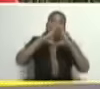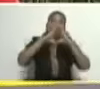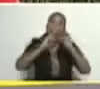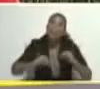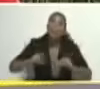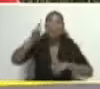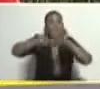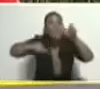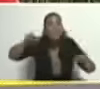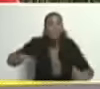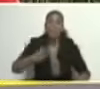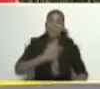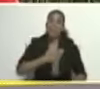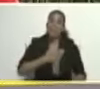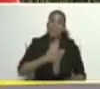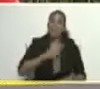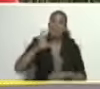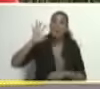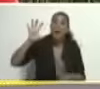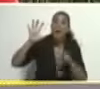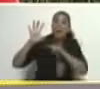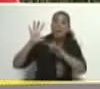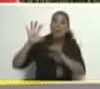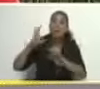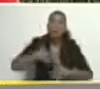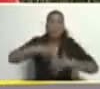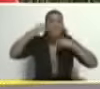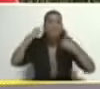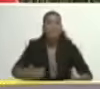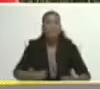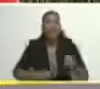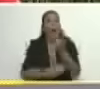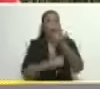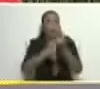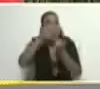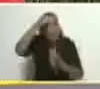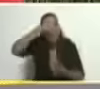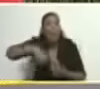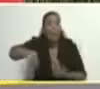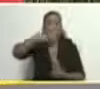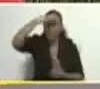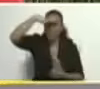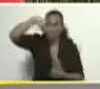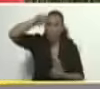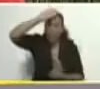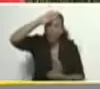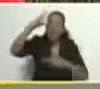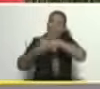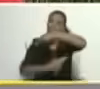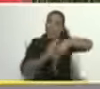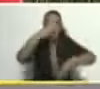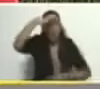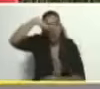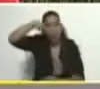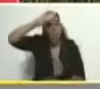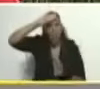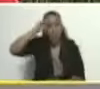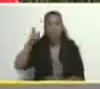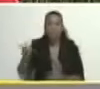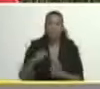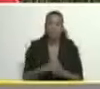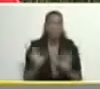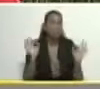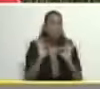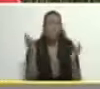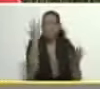los ciudadanos de mi país que se paran firmes en solidaridad con el pueblo de Cuba y con la revolución cubana. No